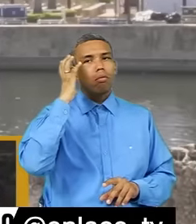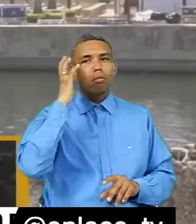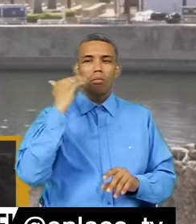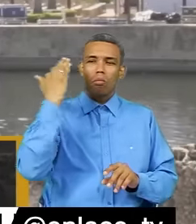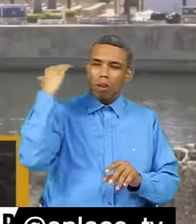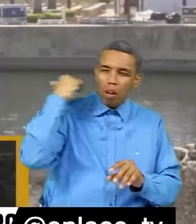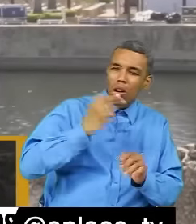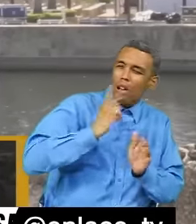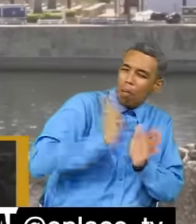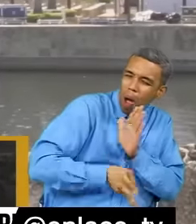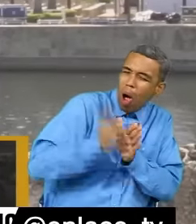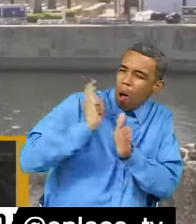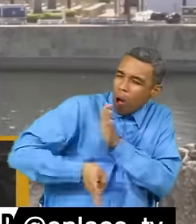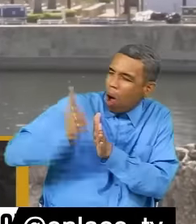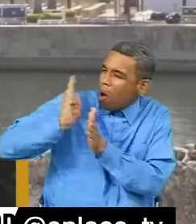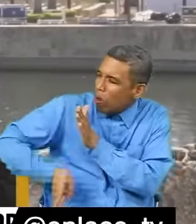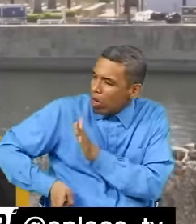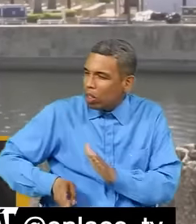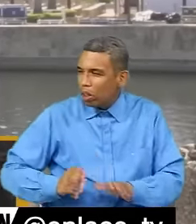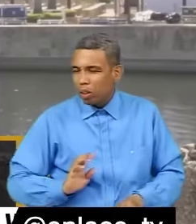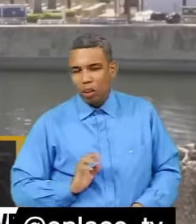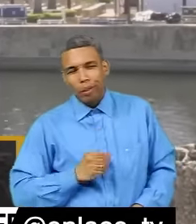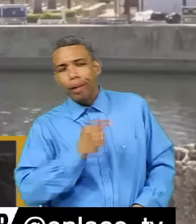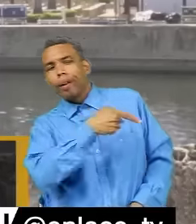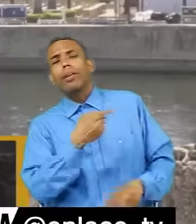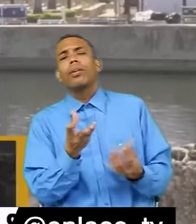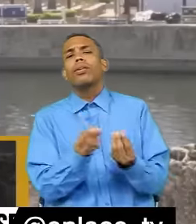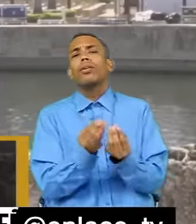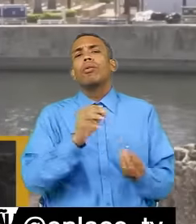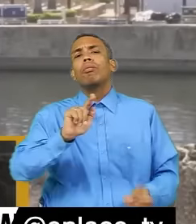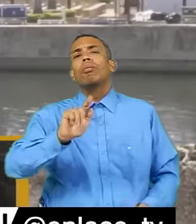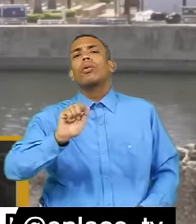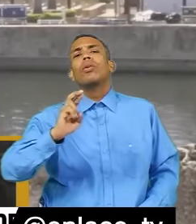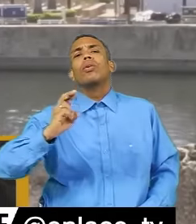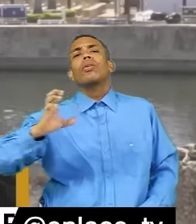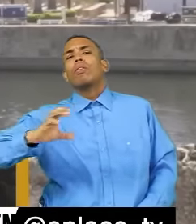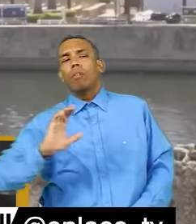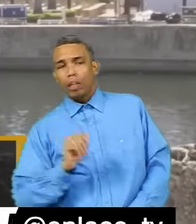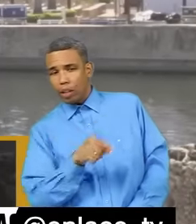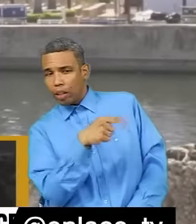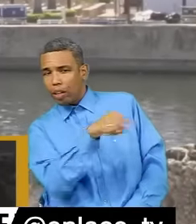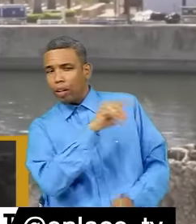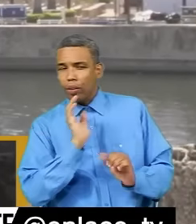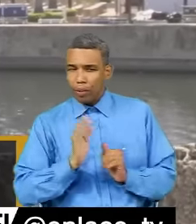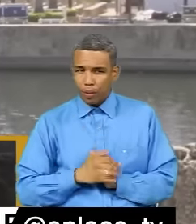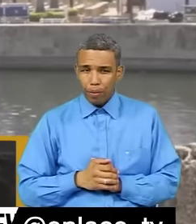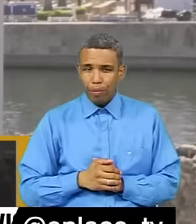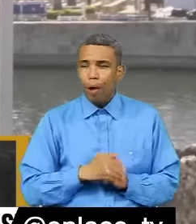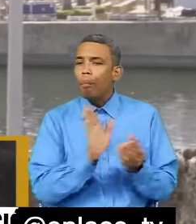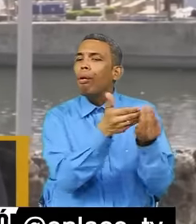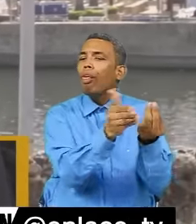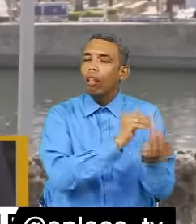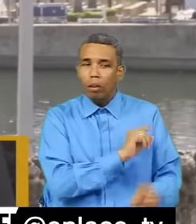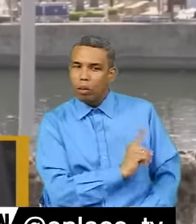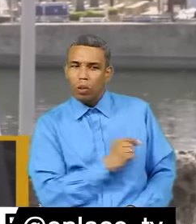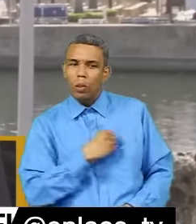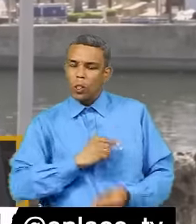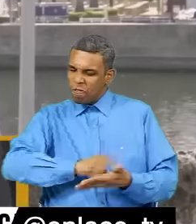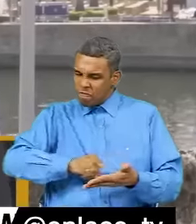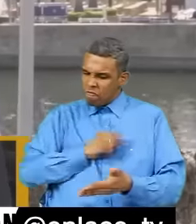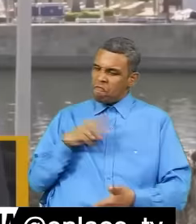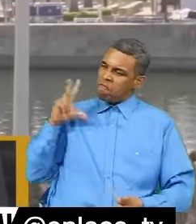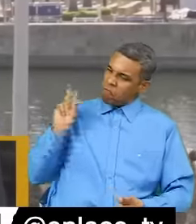que entender y respetar la rabia. Sin embargo, aquellos que dicen yo lo que quiero es acabar con las FARC, pues el voto por el sí es el que acaba